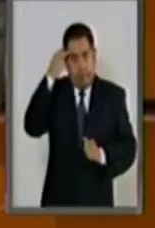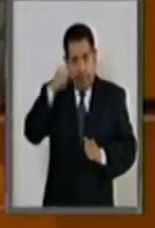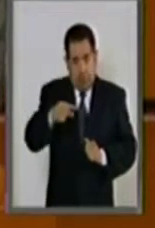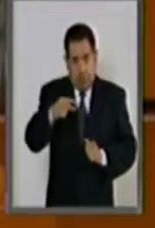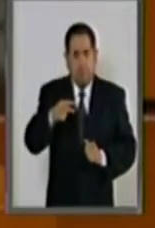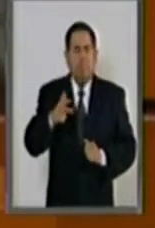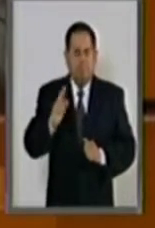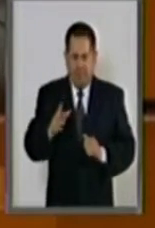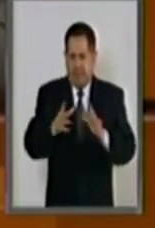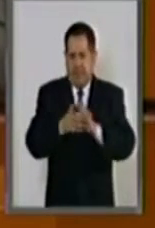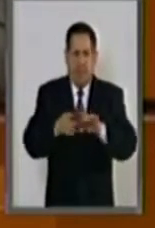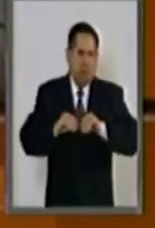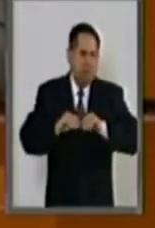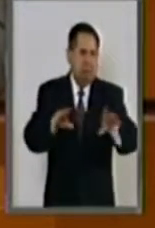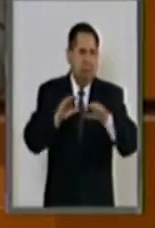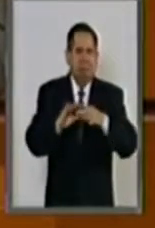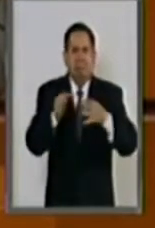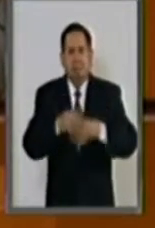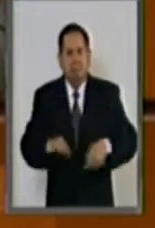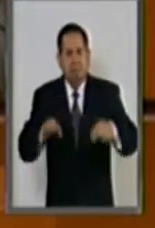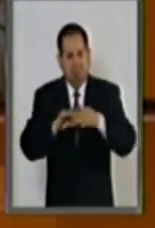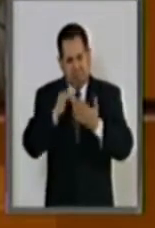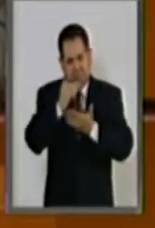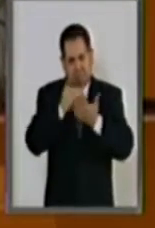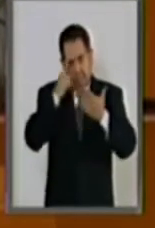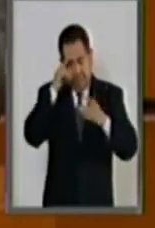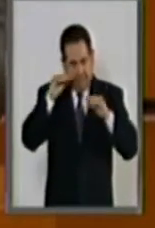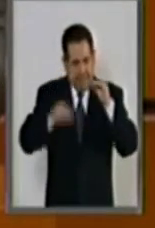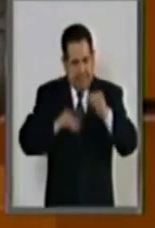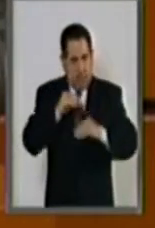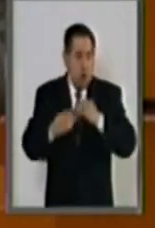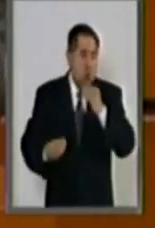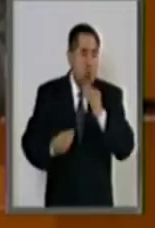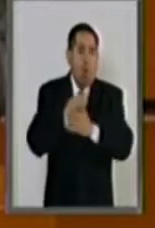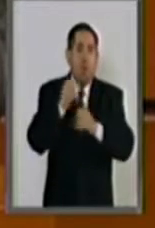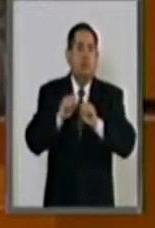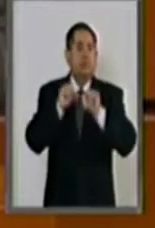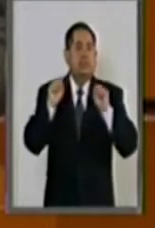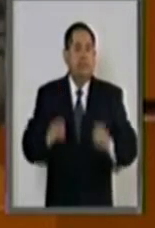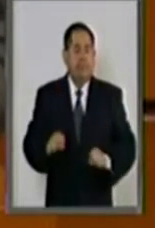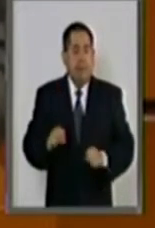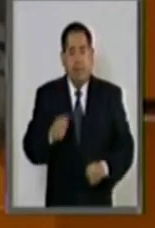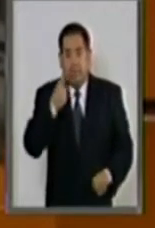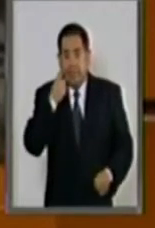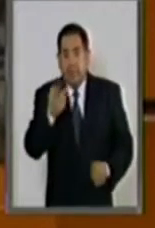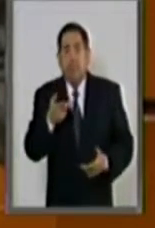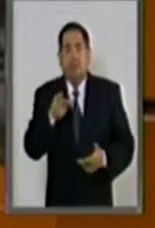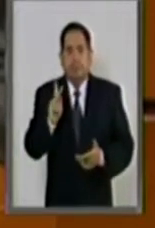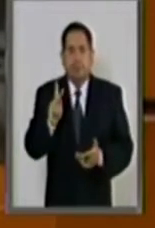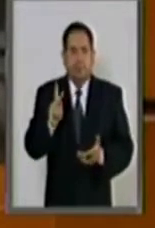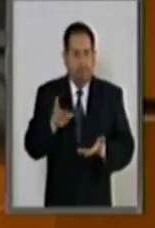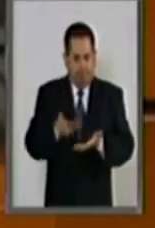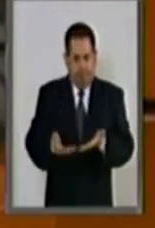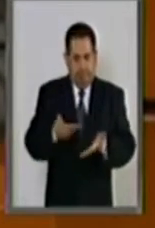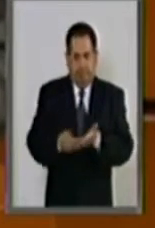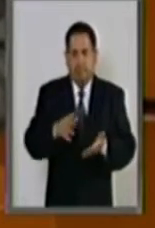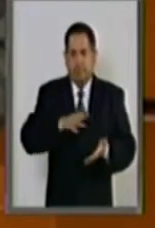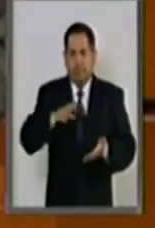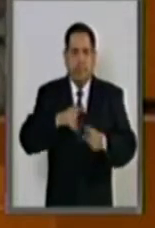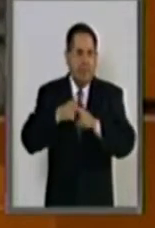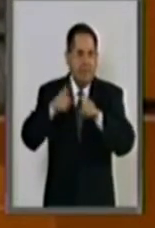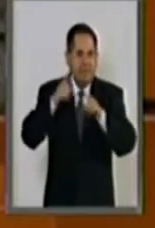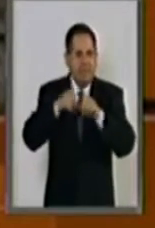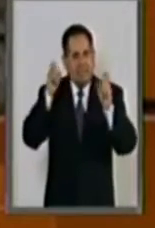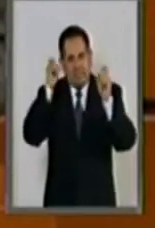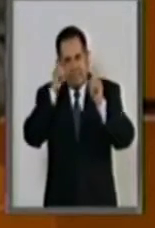hecho esfuerzos importantes para la instrumentación del nuevo sistema. No obstante, aún tenemos retos